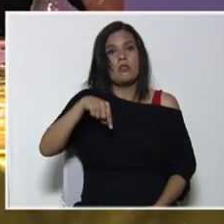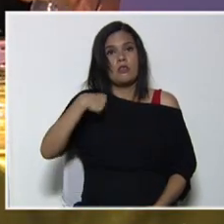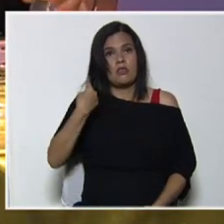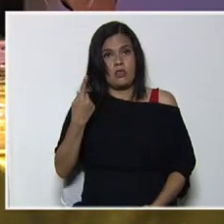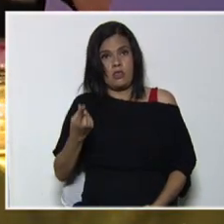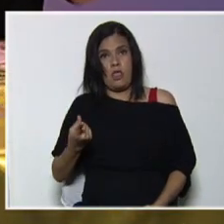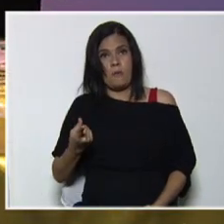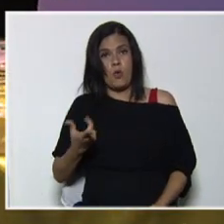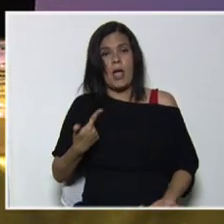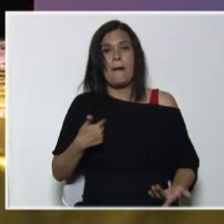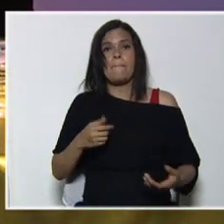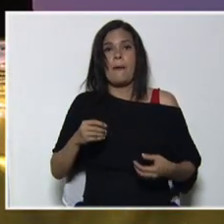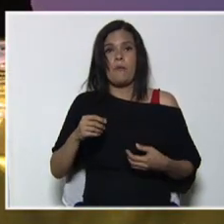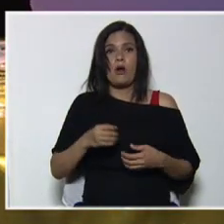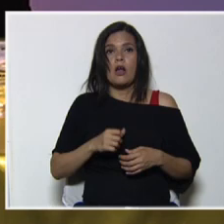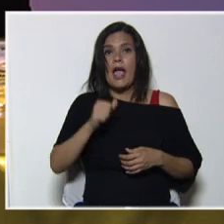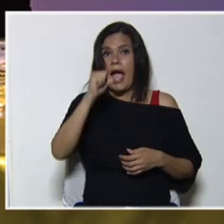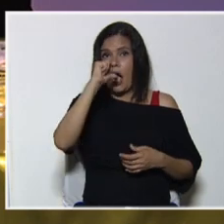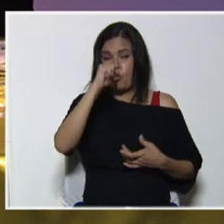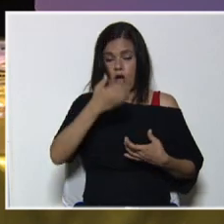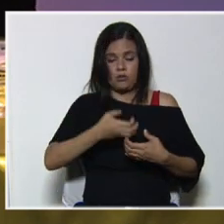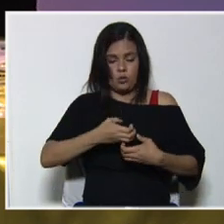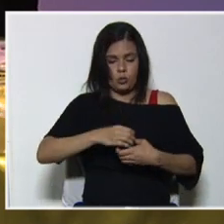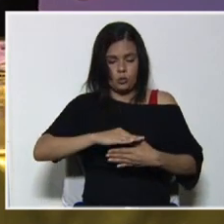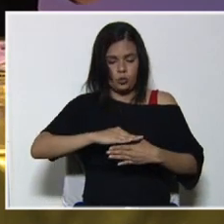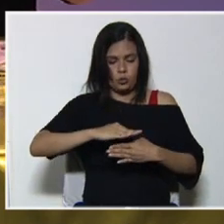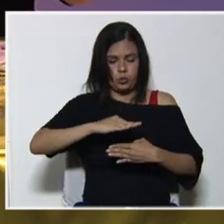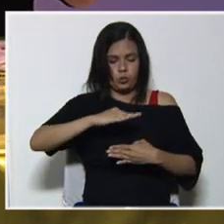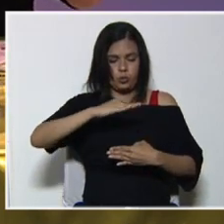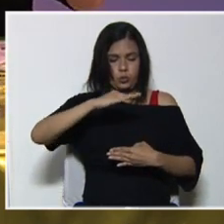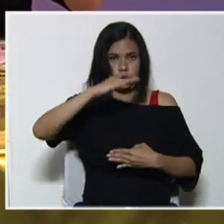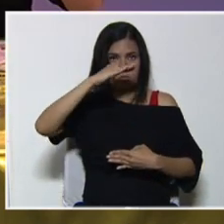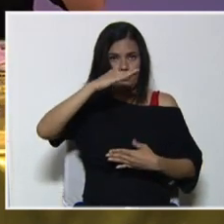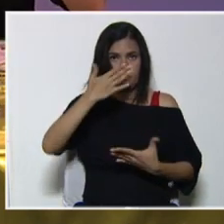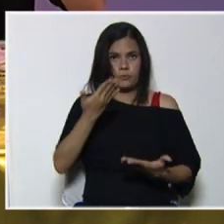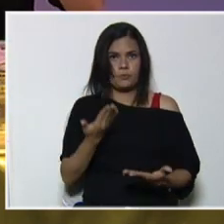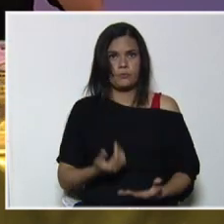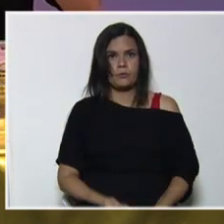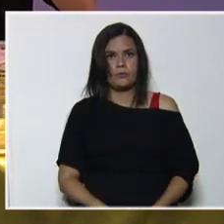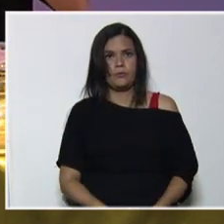Posteriormente vamos a llenar nuestro frasco con agua.